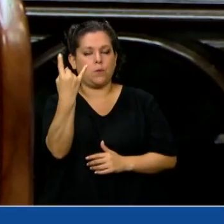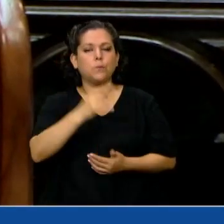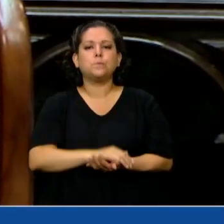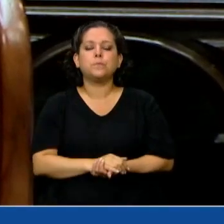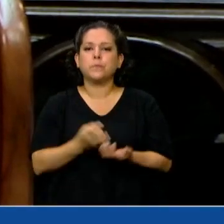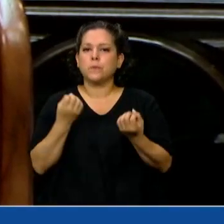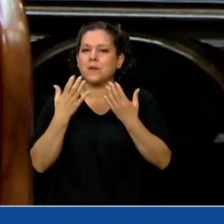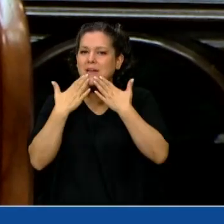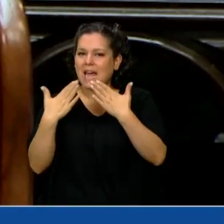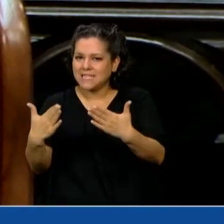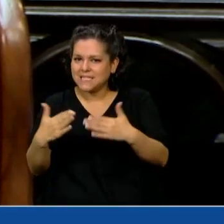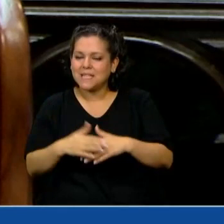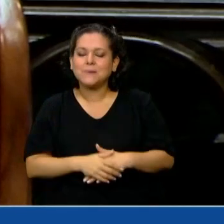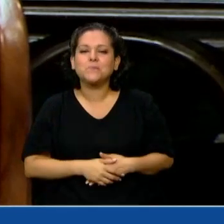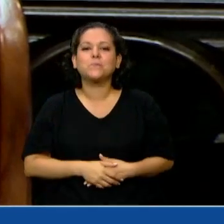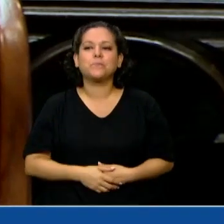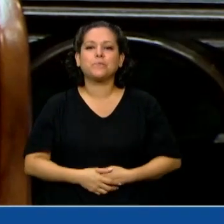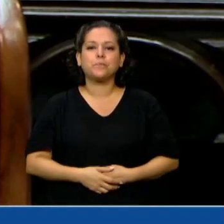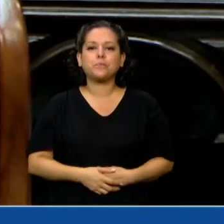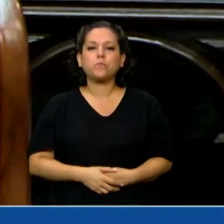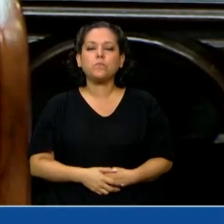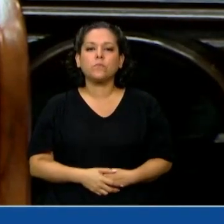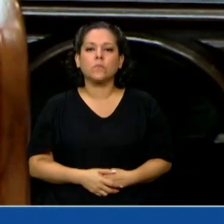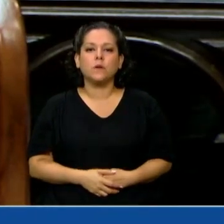Sí, gracias, señor presidente.